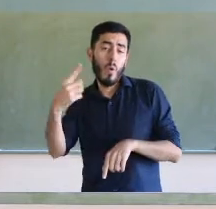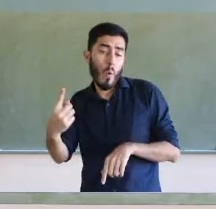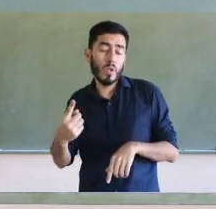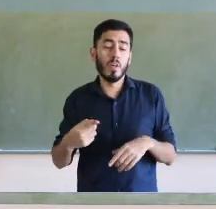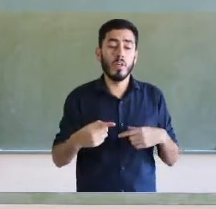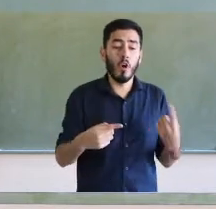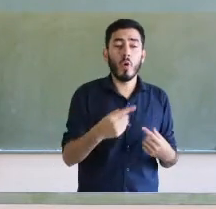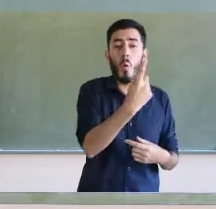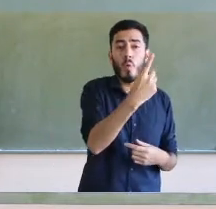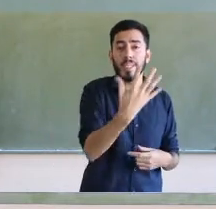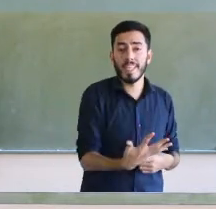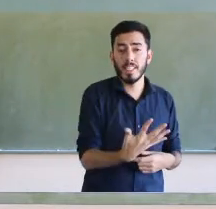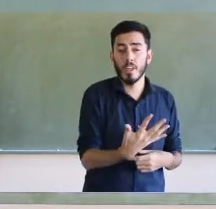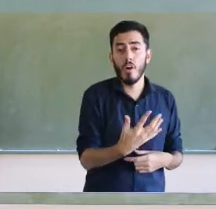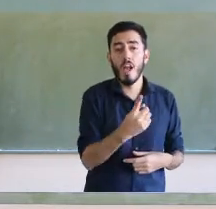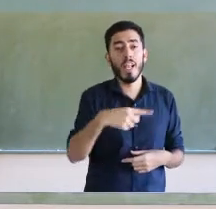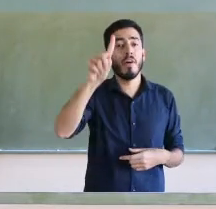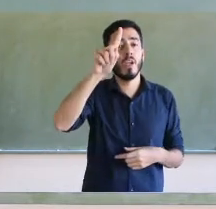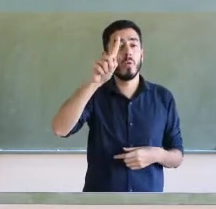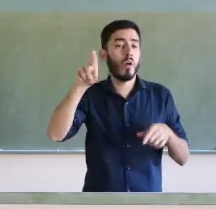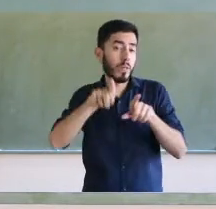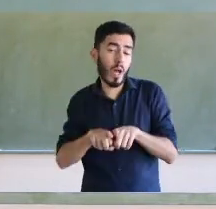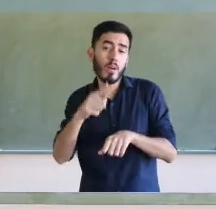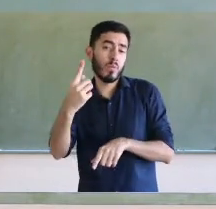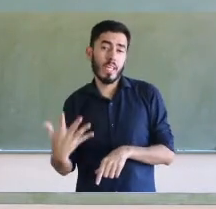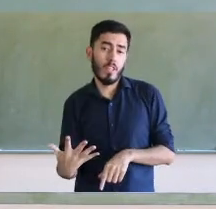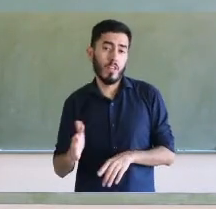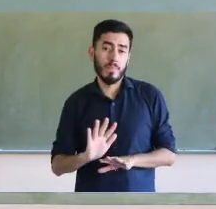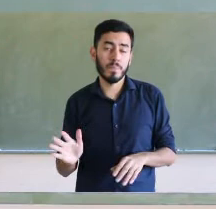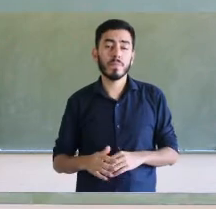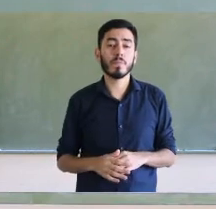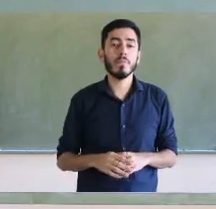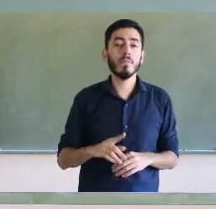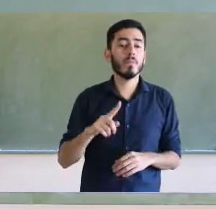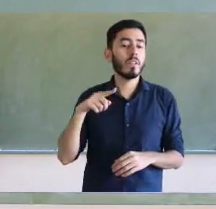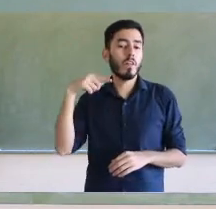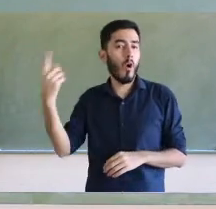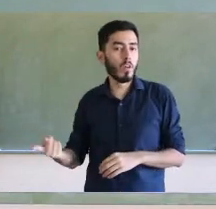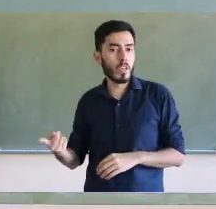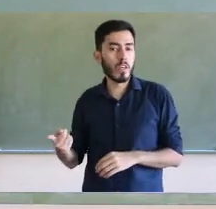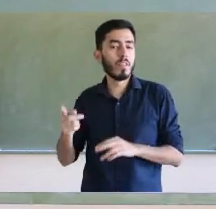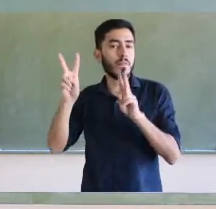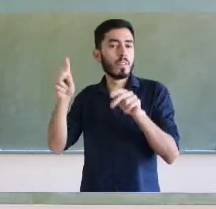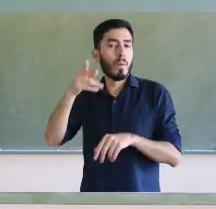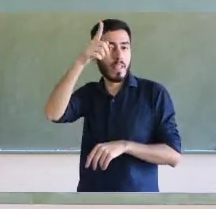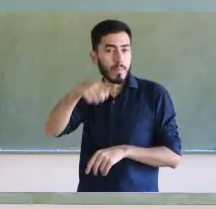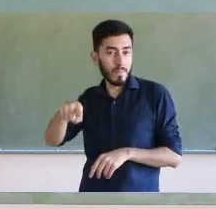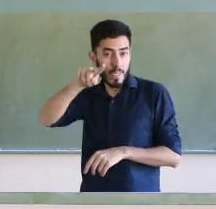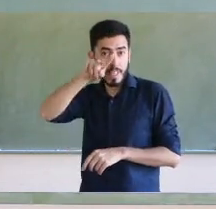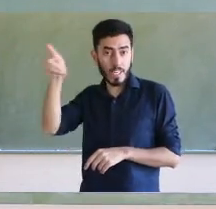quinto elevado a la uno nos va a dar un quinto, ¿sí? Por otra parte tenemos las